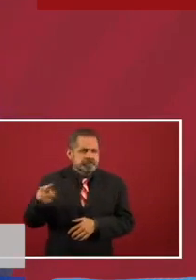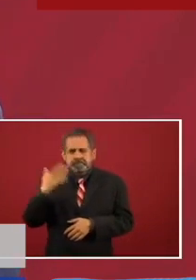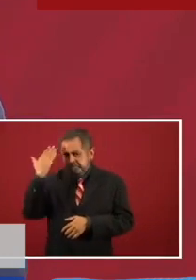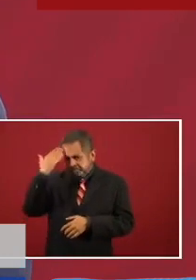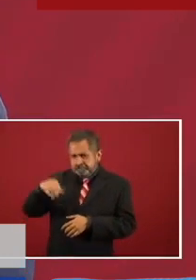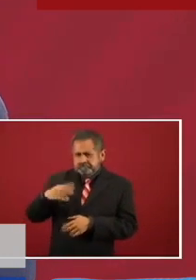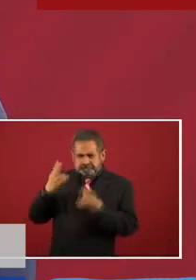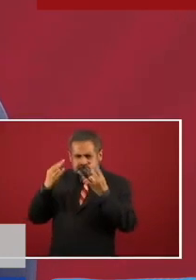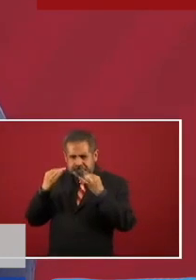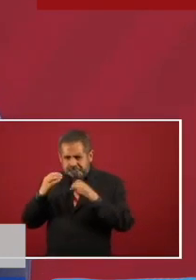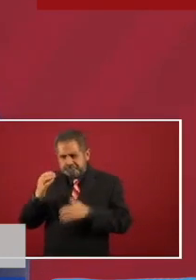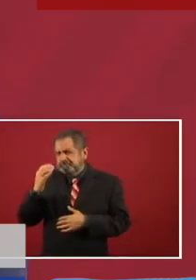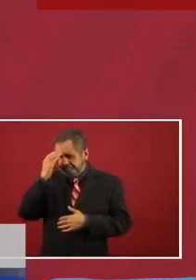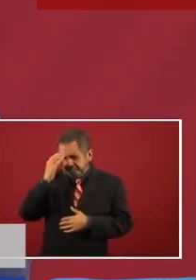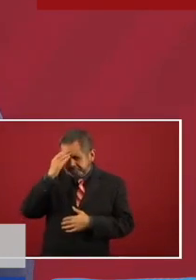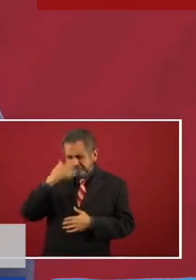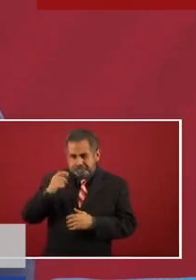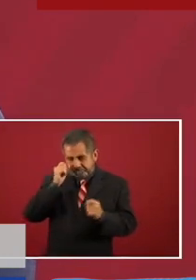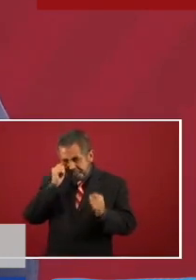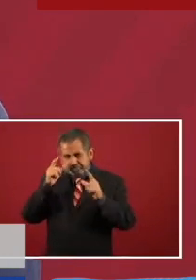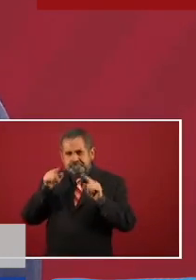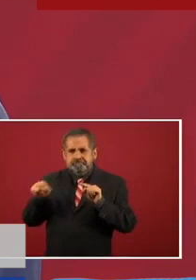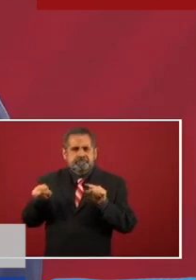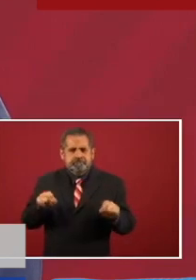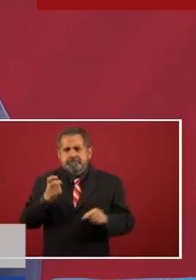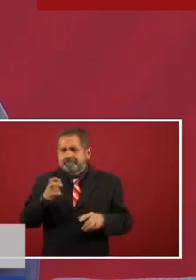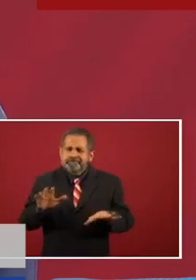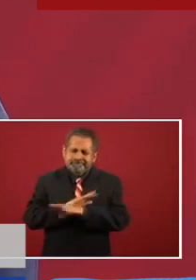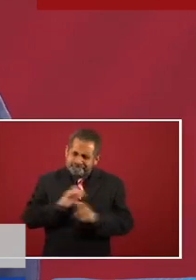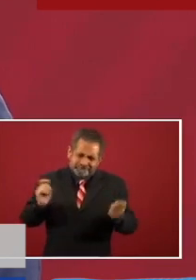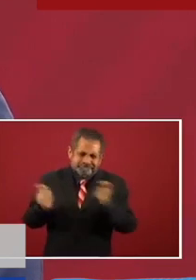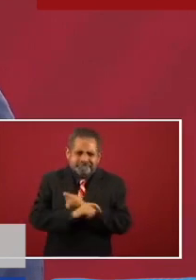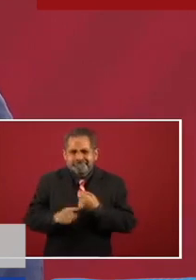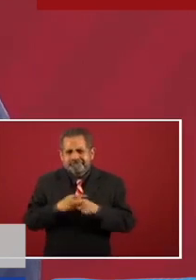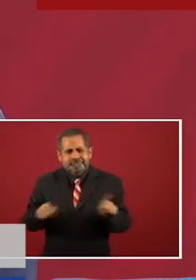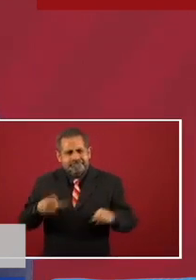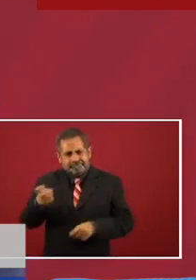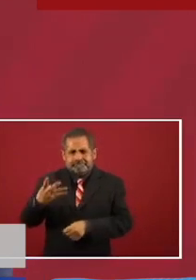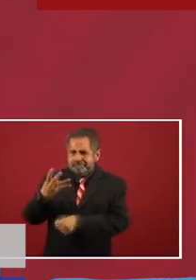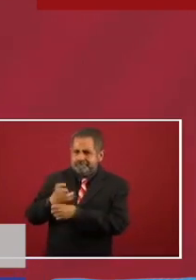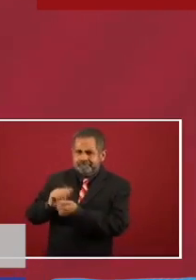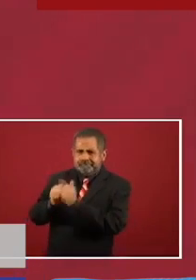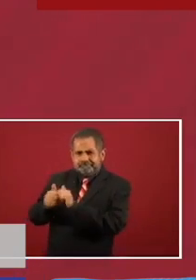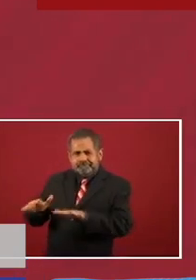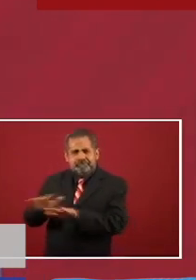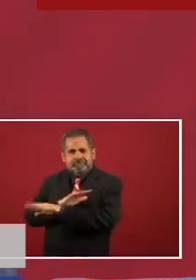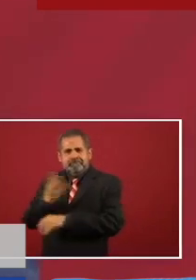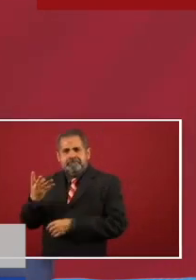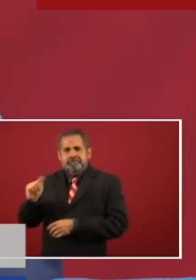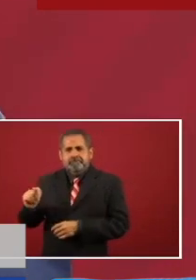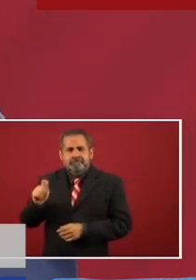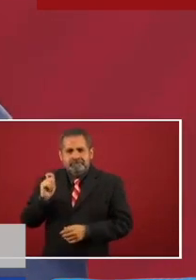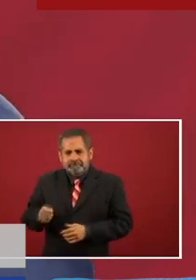está muy consciente, muy despierto. Ese es el cambio, esa es la cuarta transformación,